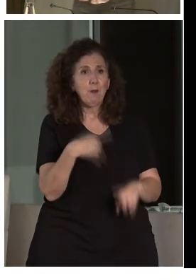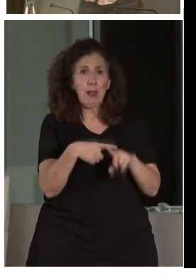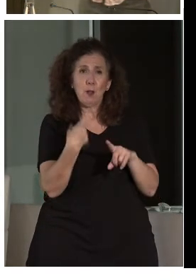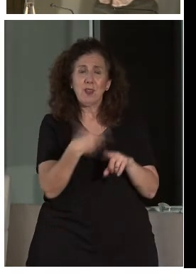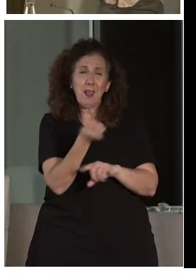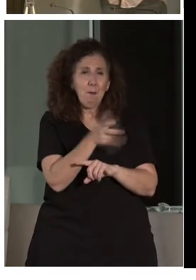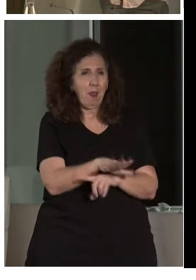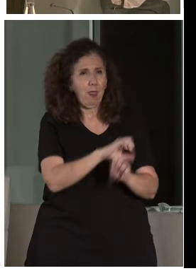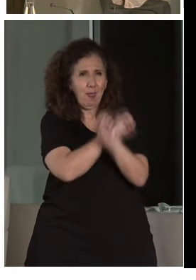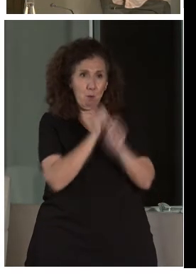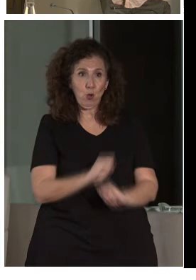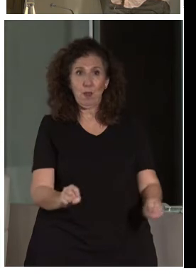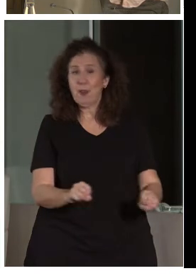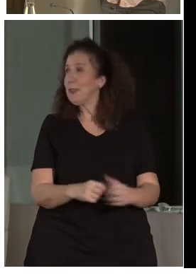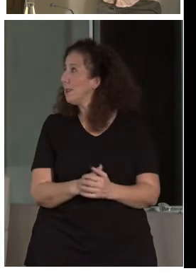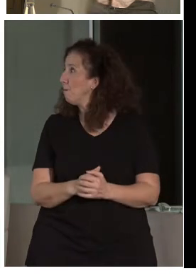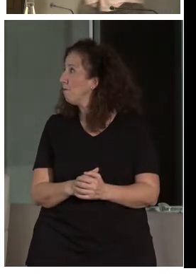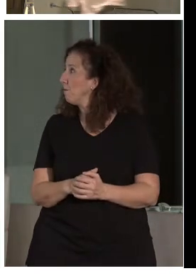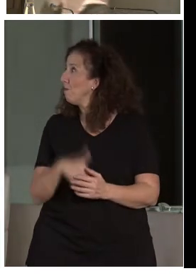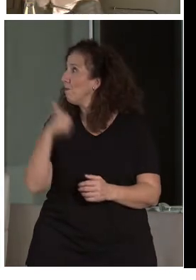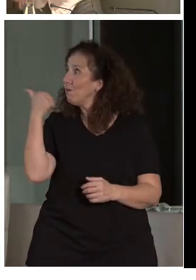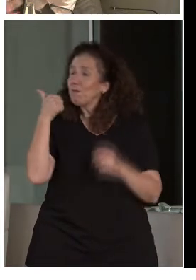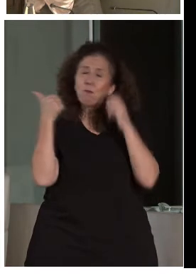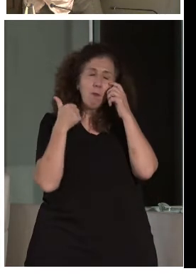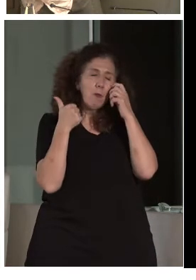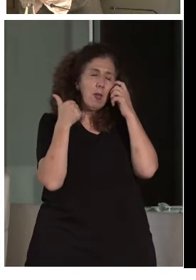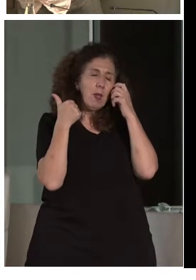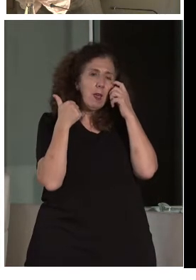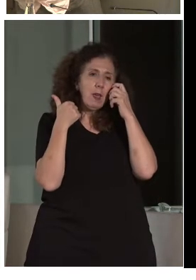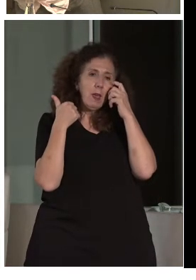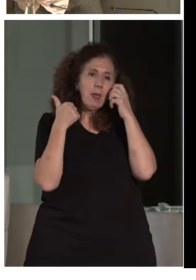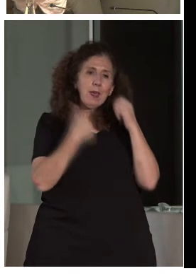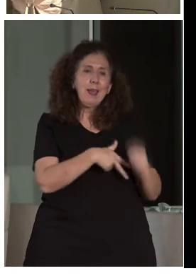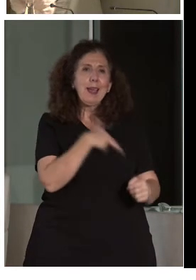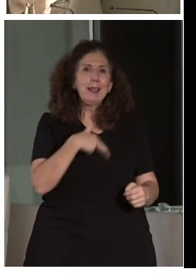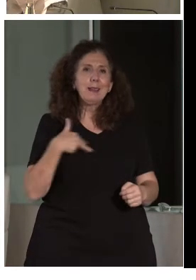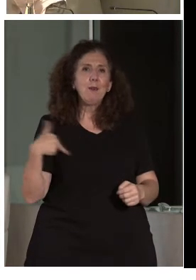En Cantabria tenemos un grupo que se llama